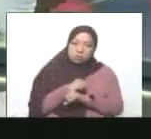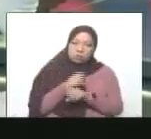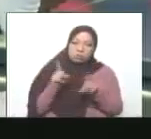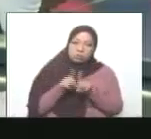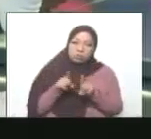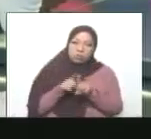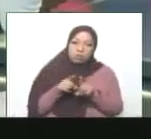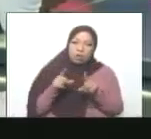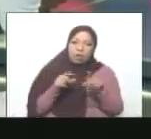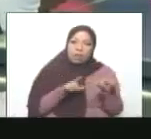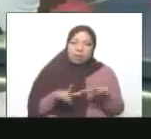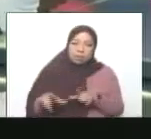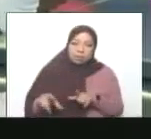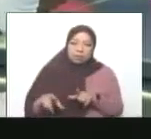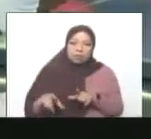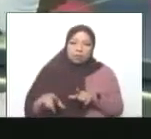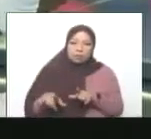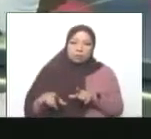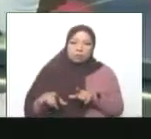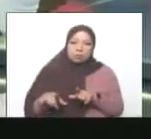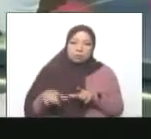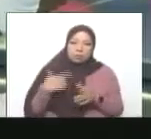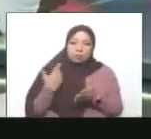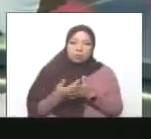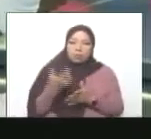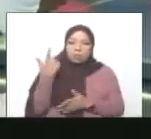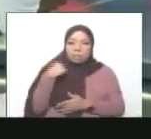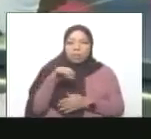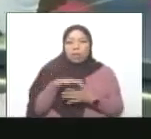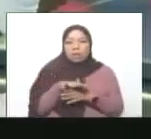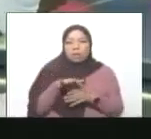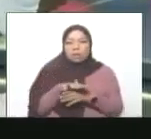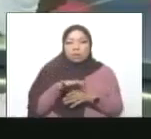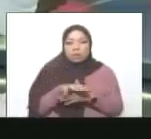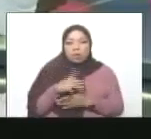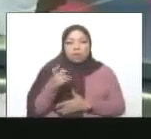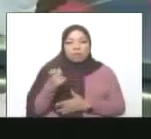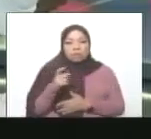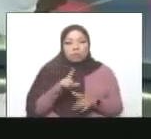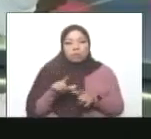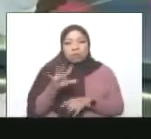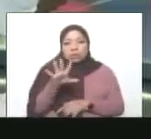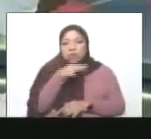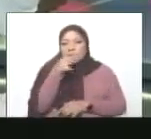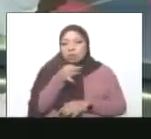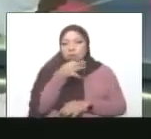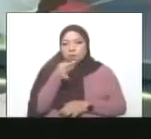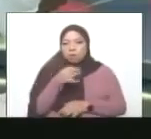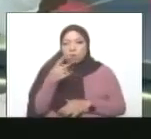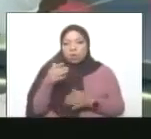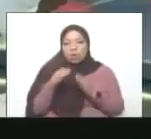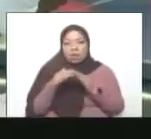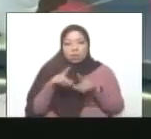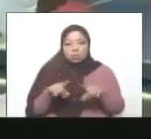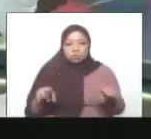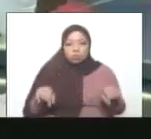la cancha lista y que esa cancha la entreguen mañana martes. Sin falta. A las 5 de la tarde me están entregando la